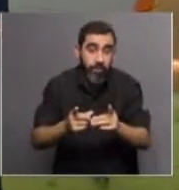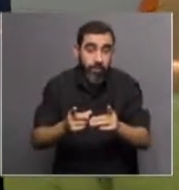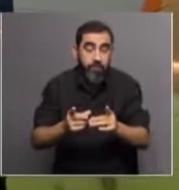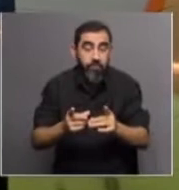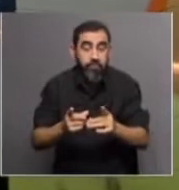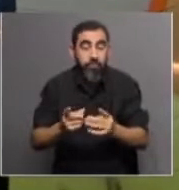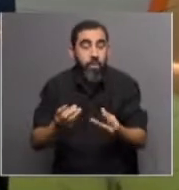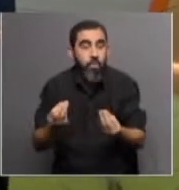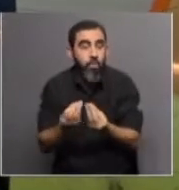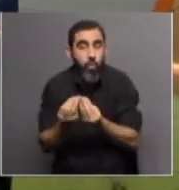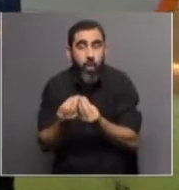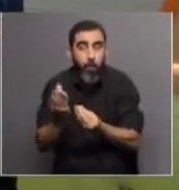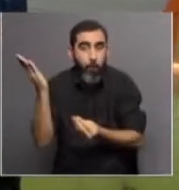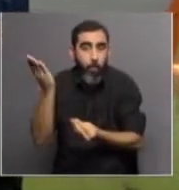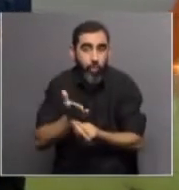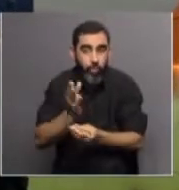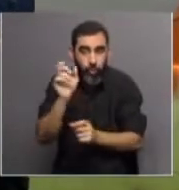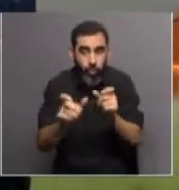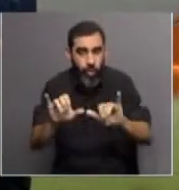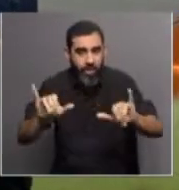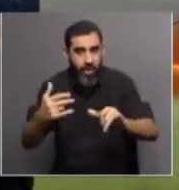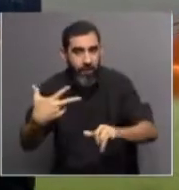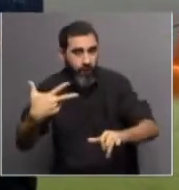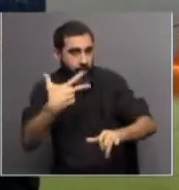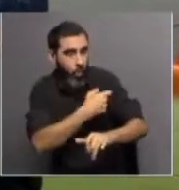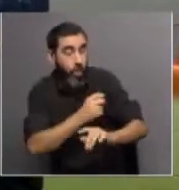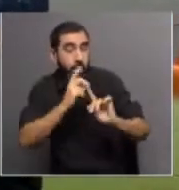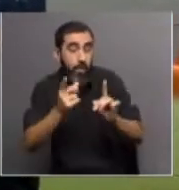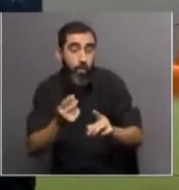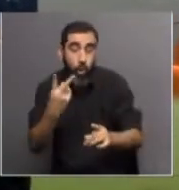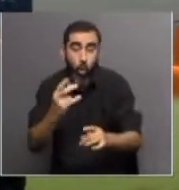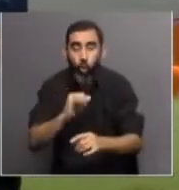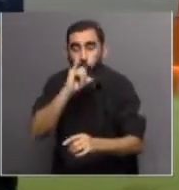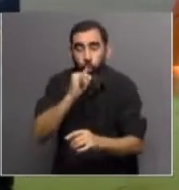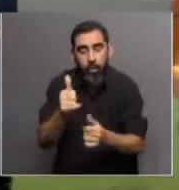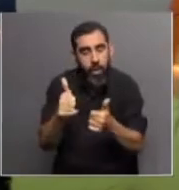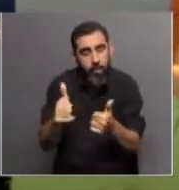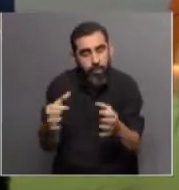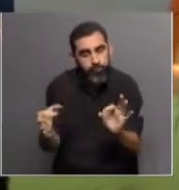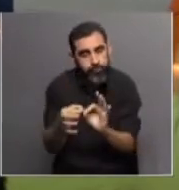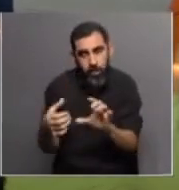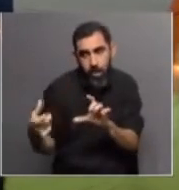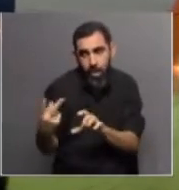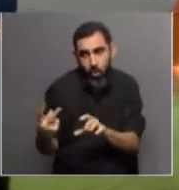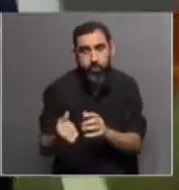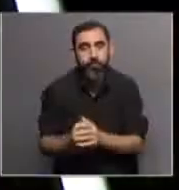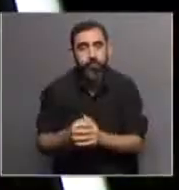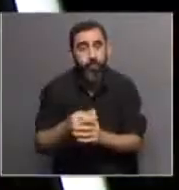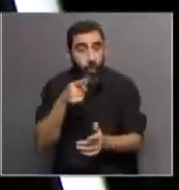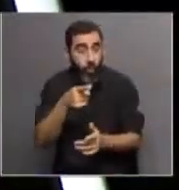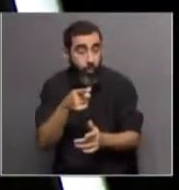de la población inmunizada. Claro. Entonces, esas son dos noticias que se leen bien juntas. Desde tu área en la